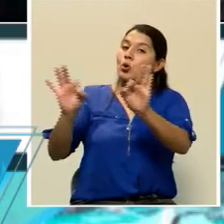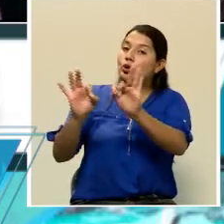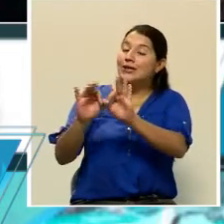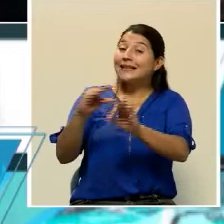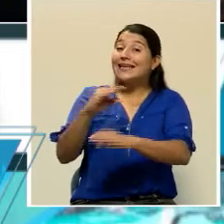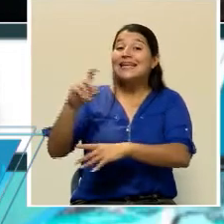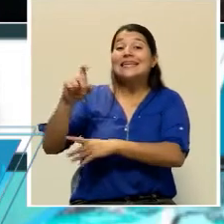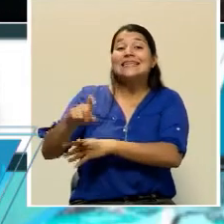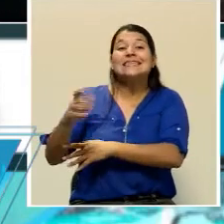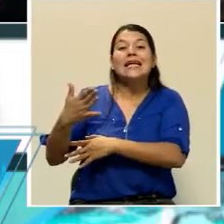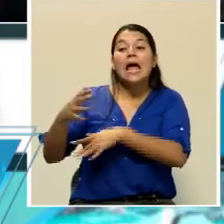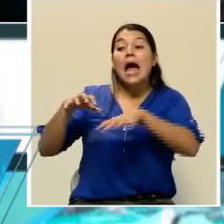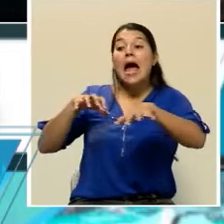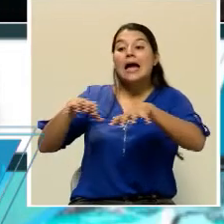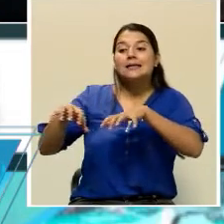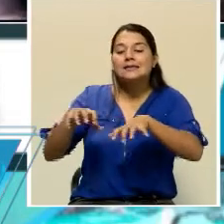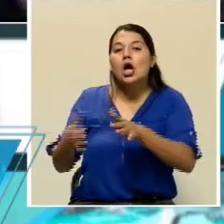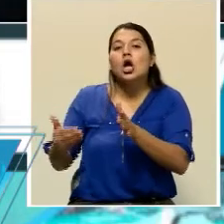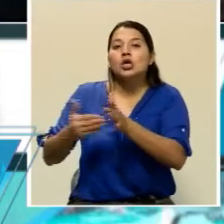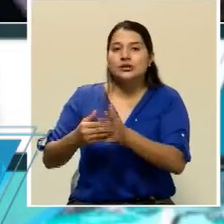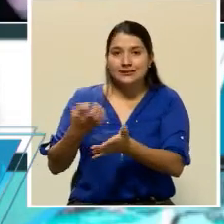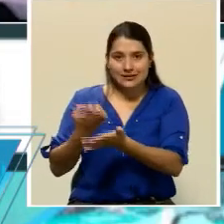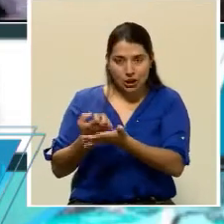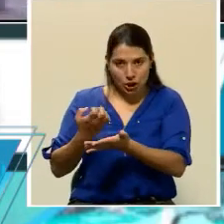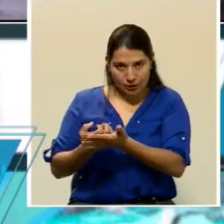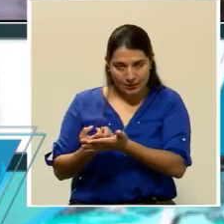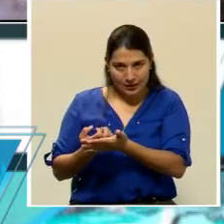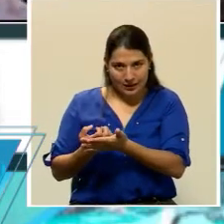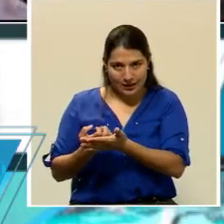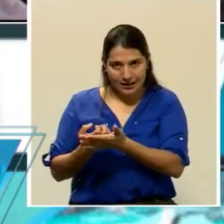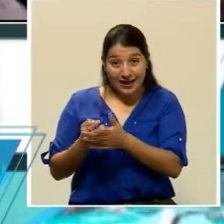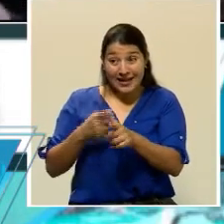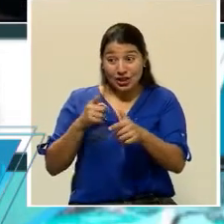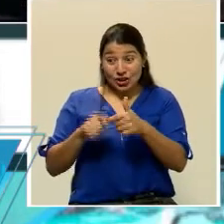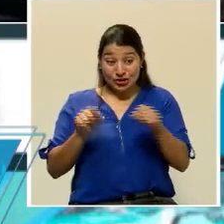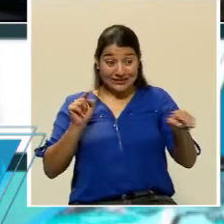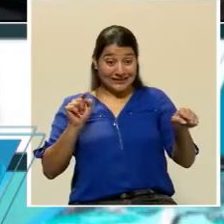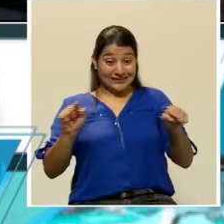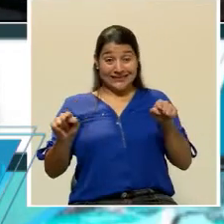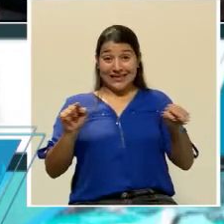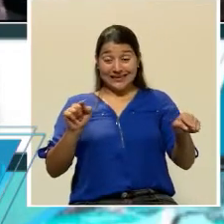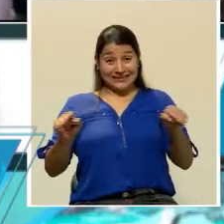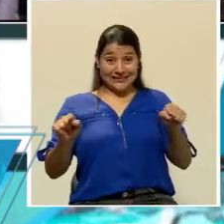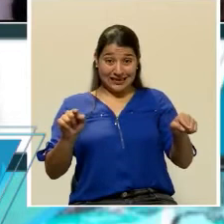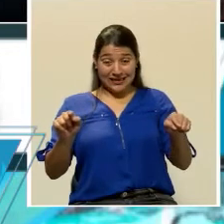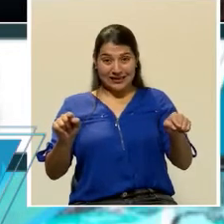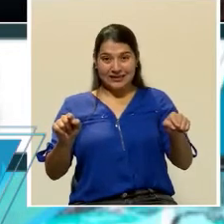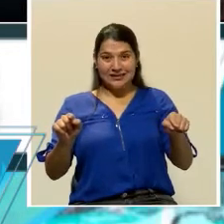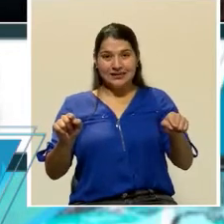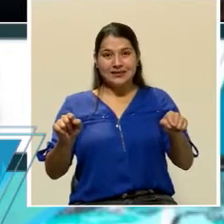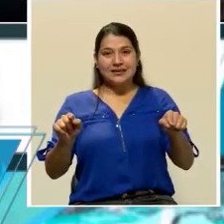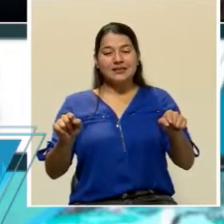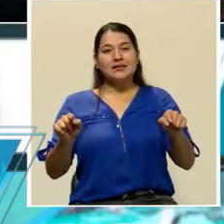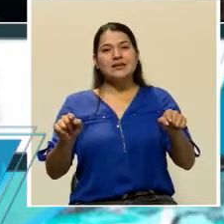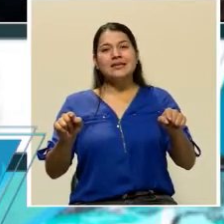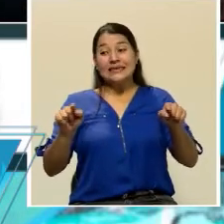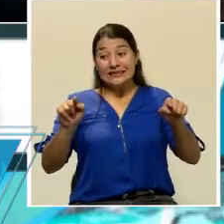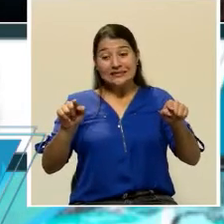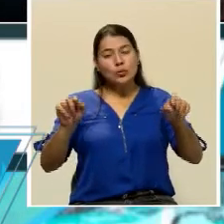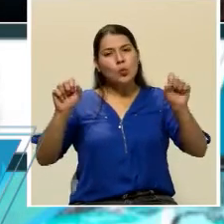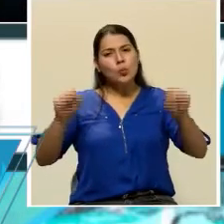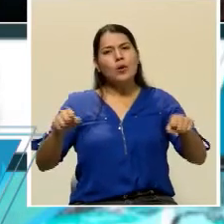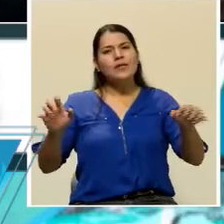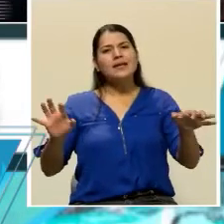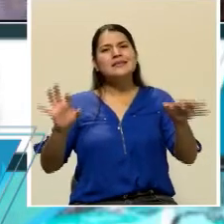que es de reactivación económica. Y después usted puede juntar esas dos y forma dos lados de la misma moneda, pero los